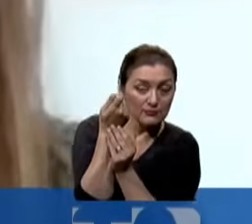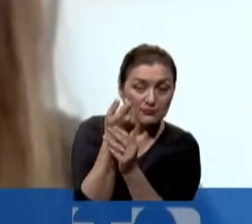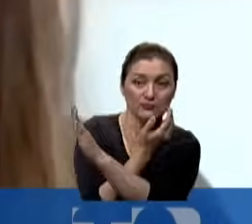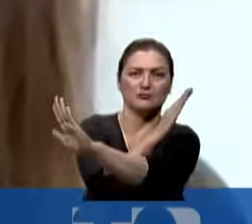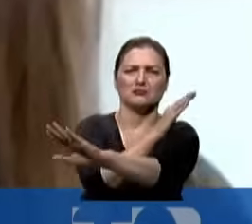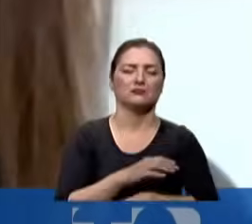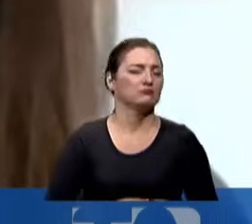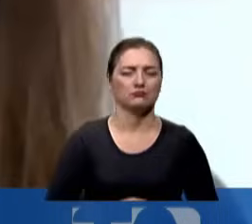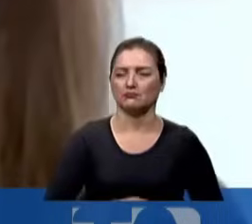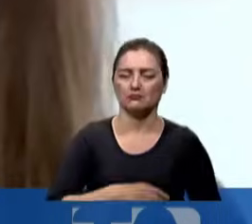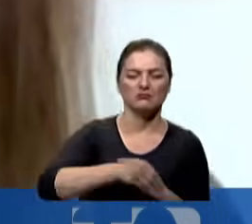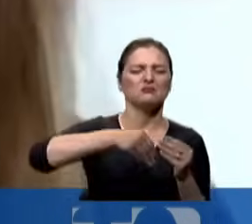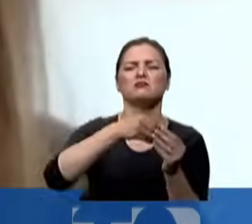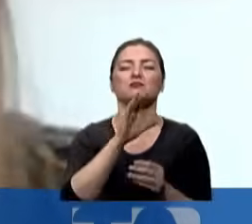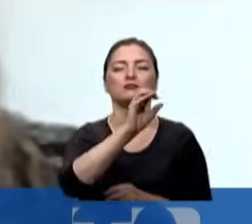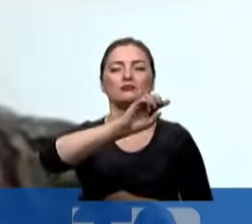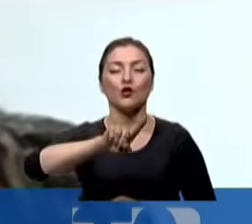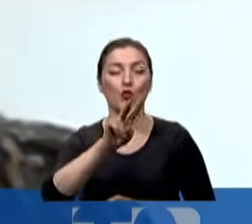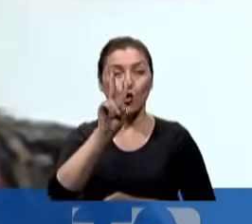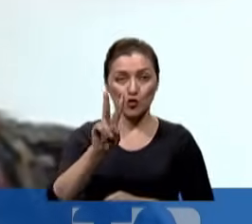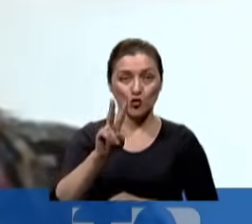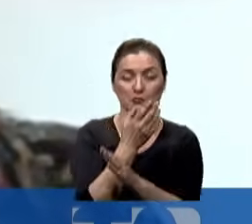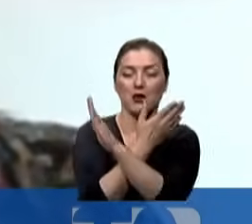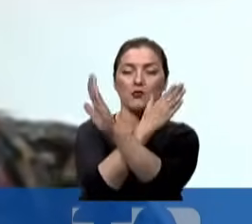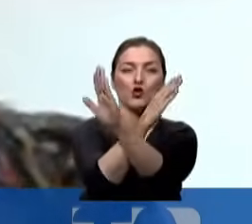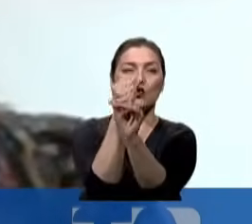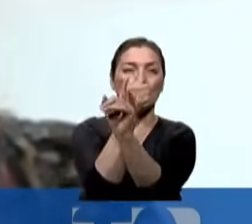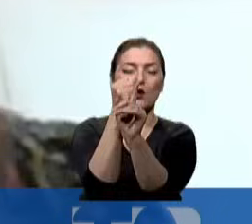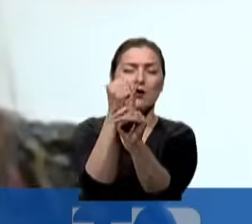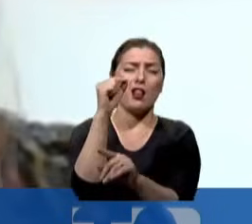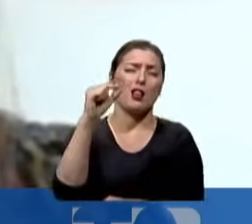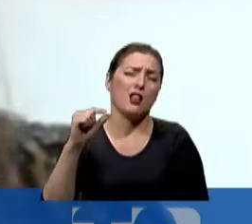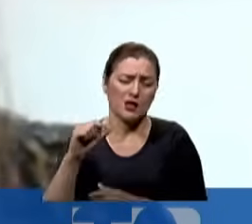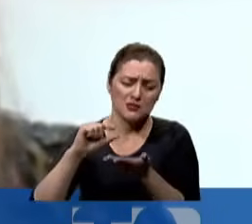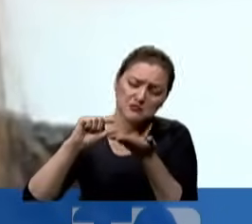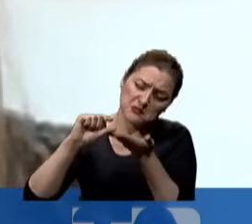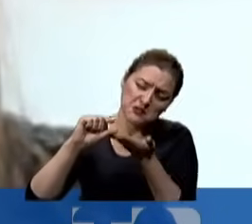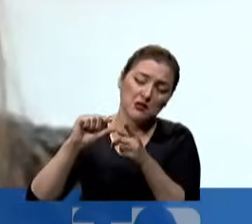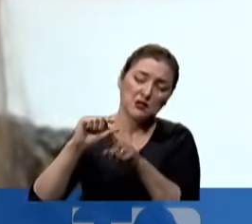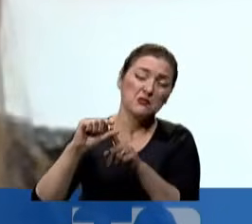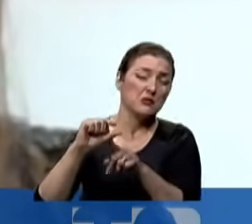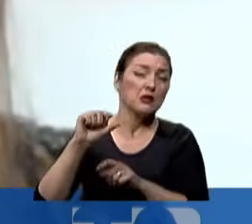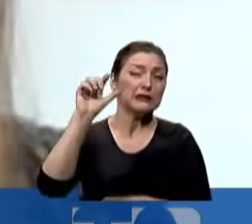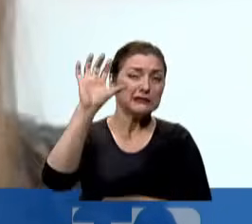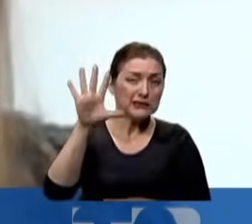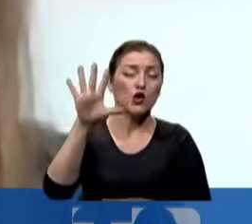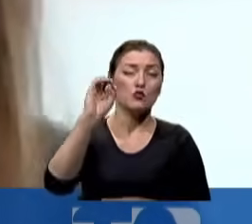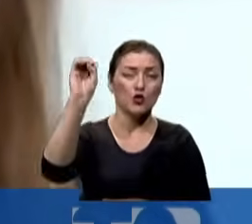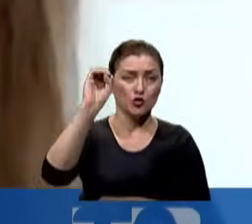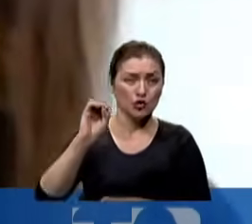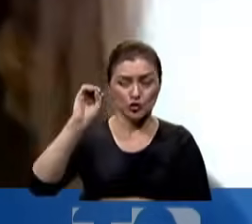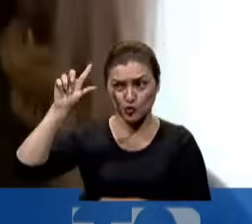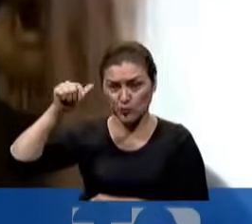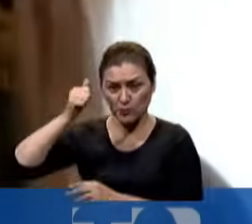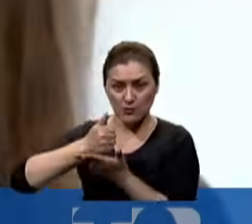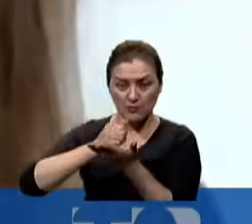el 0,2% en prevención de violencia género. Y solamente el 5% de ayuda gubernamental